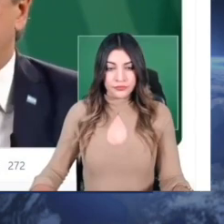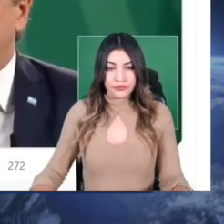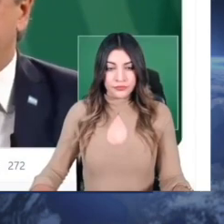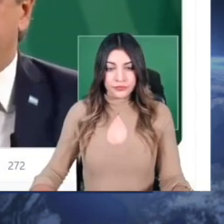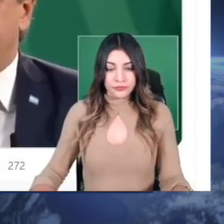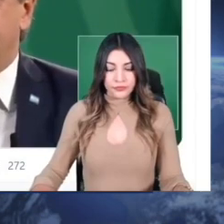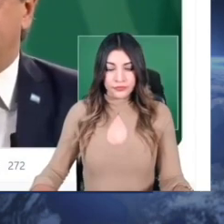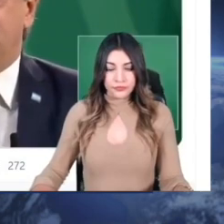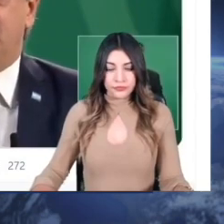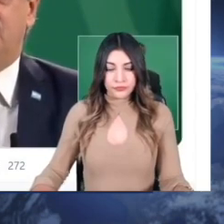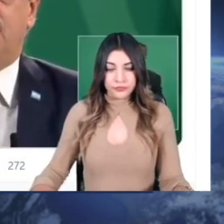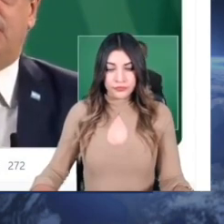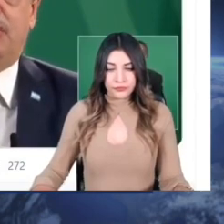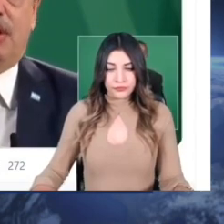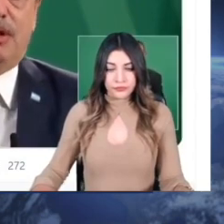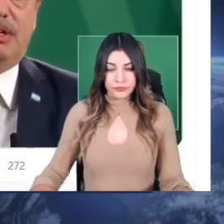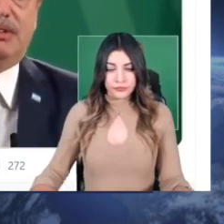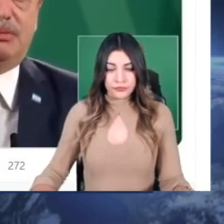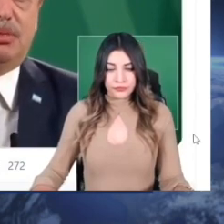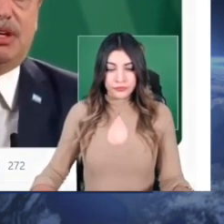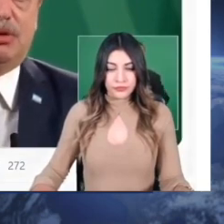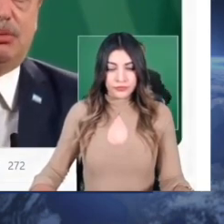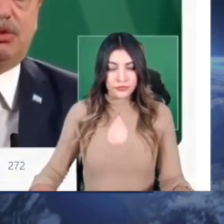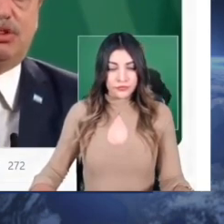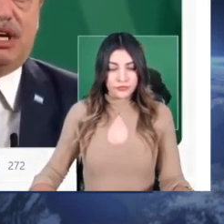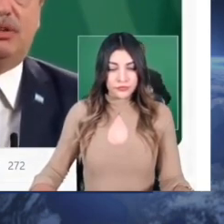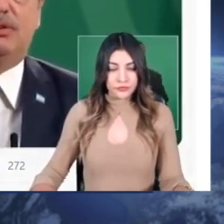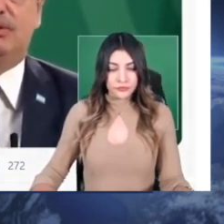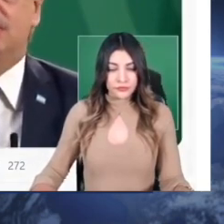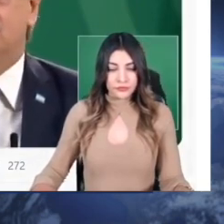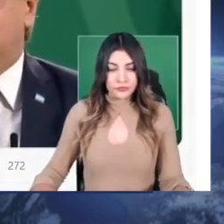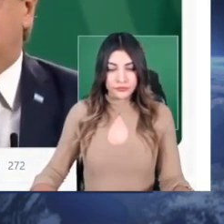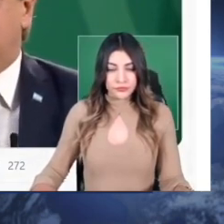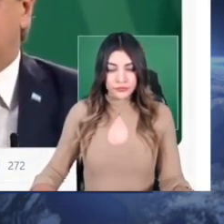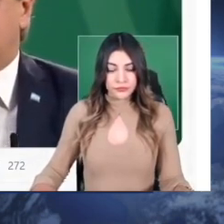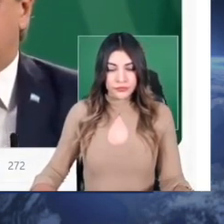mexicanos. Por primera vez, México en